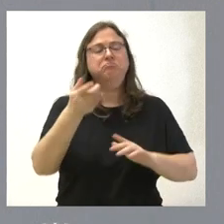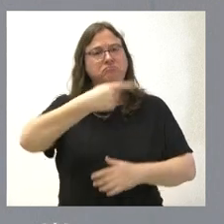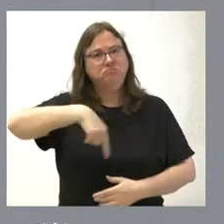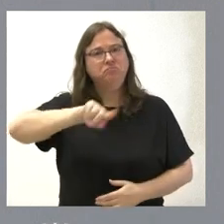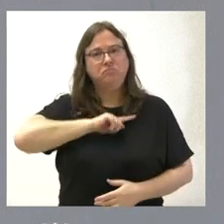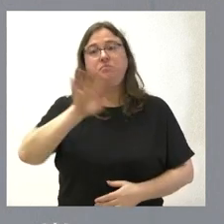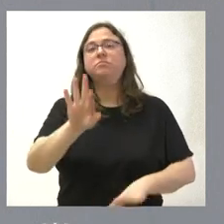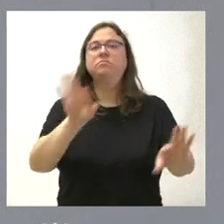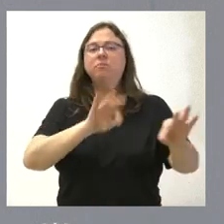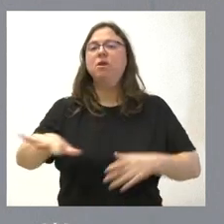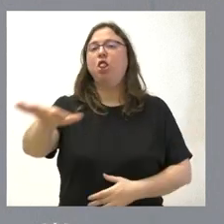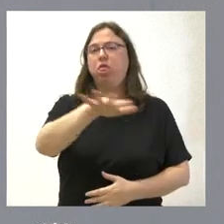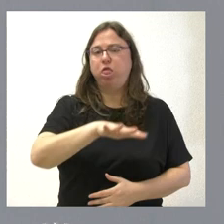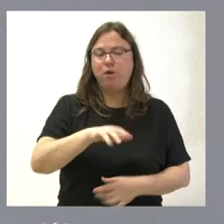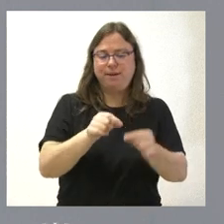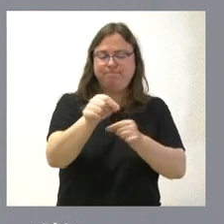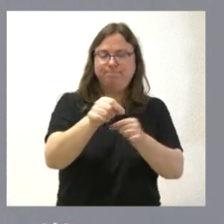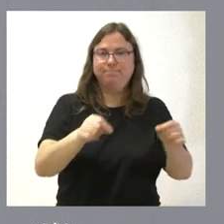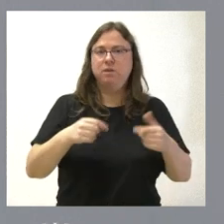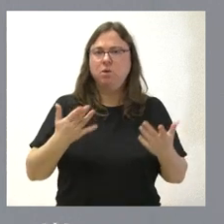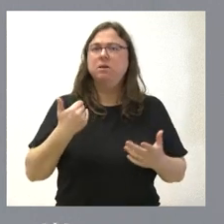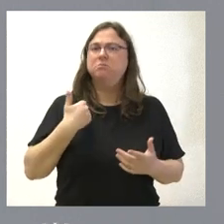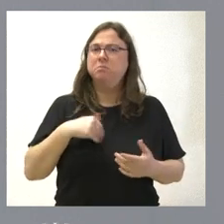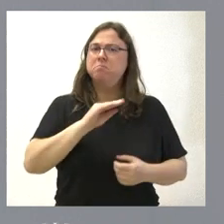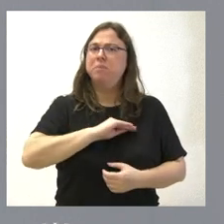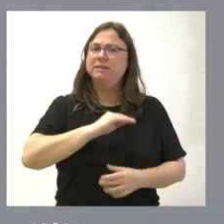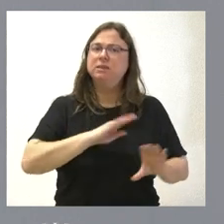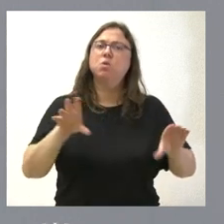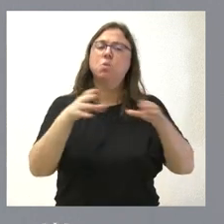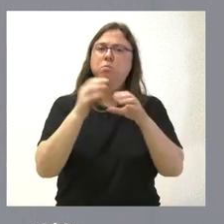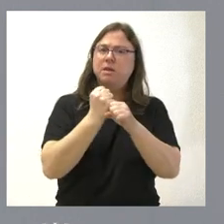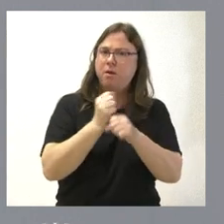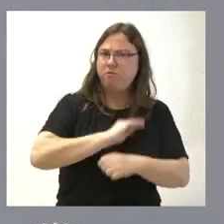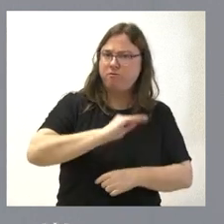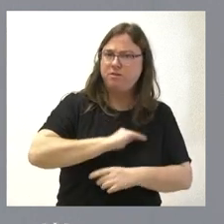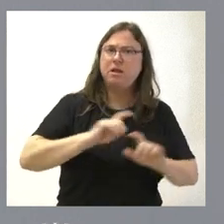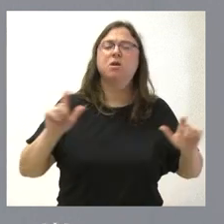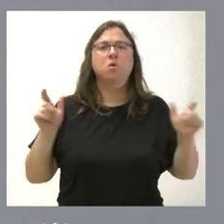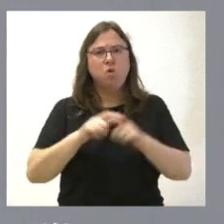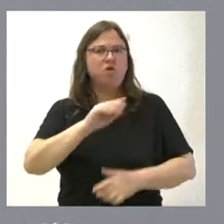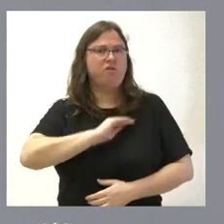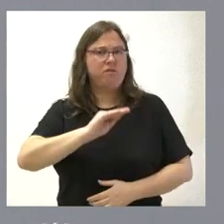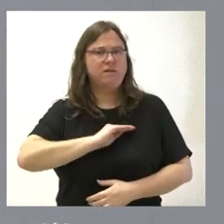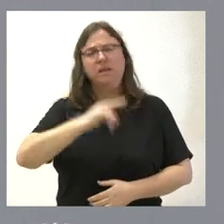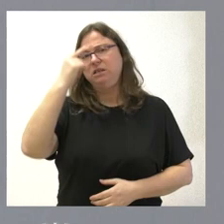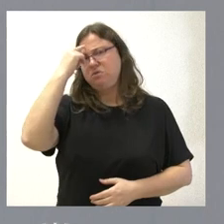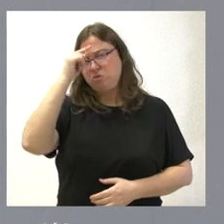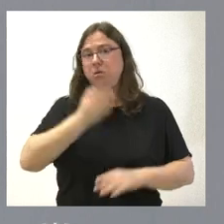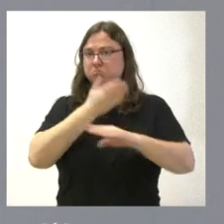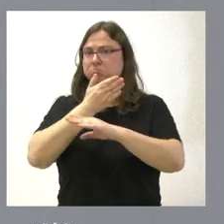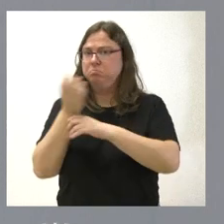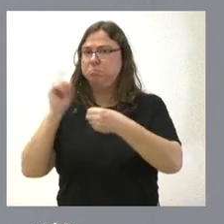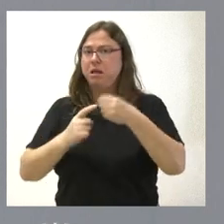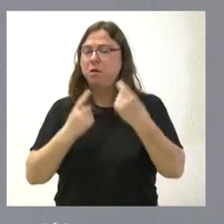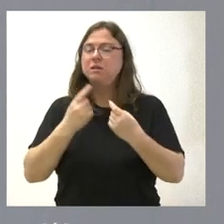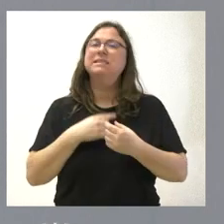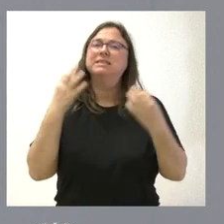definiremos la zona creo que ha habido bastantes grupos de trabajo ha habido bastantes reuniones yo he tenido la ocasión de asistir a algunas de ellas se ha tenido